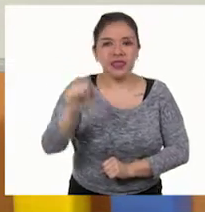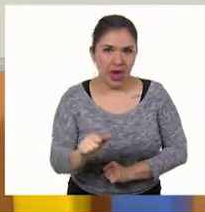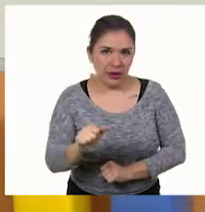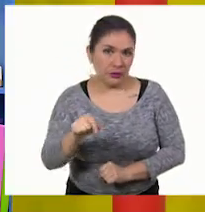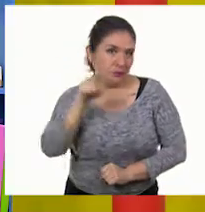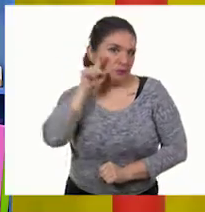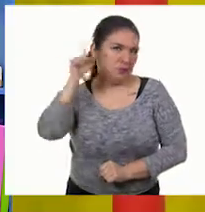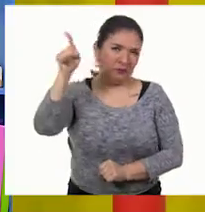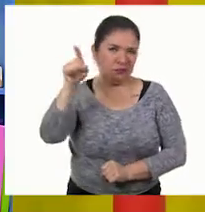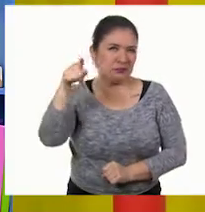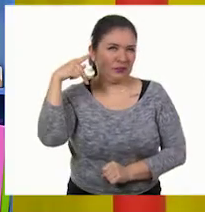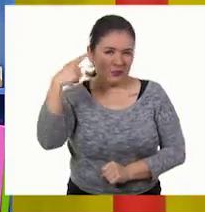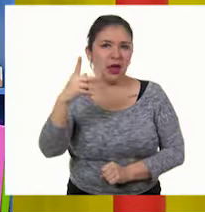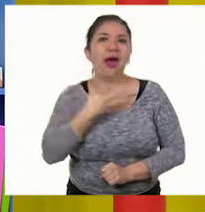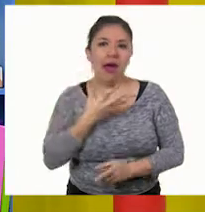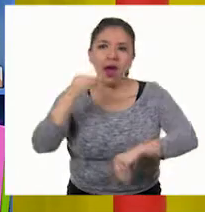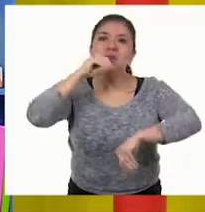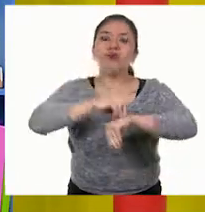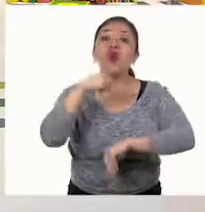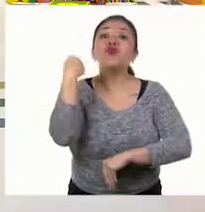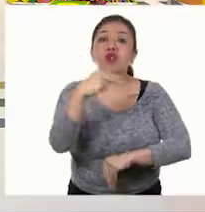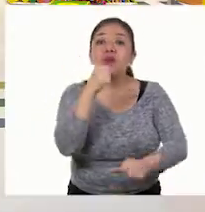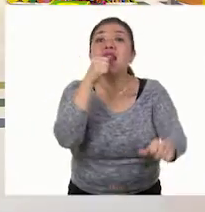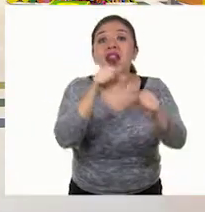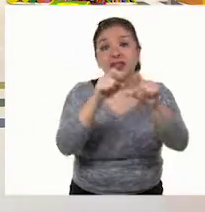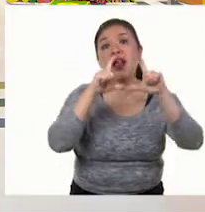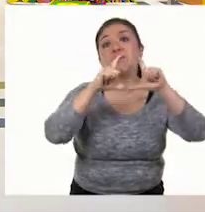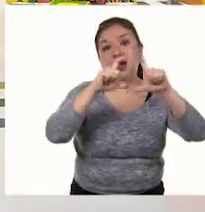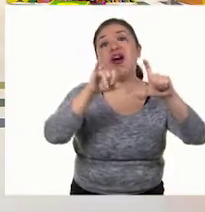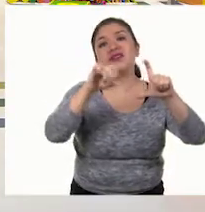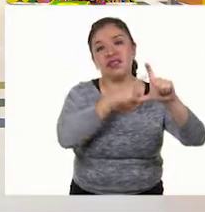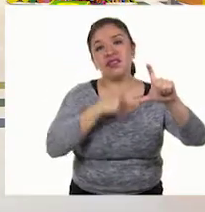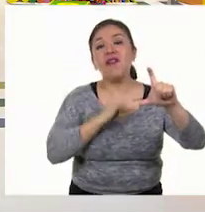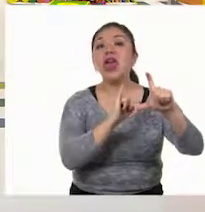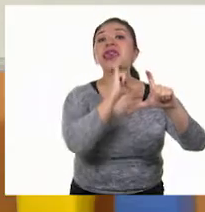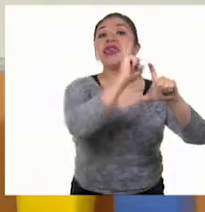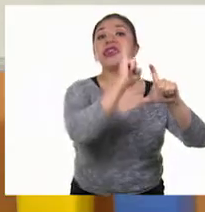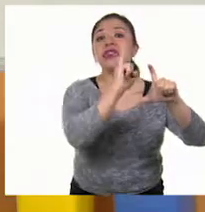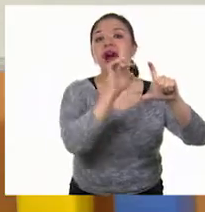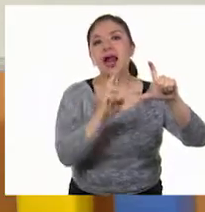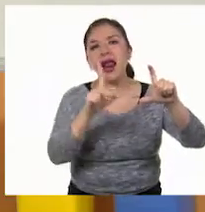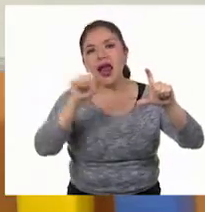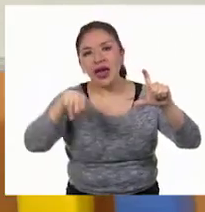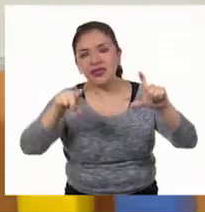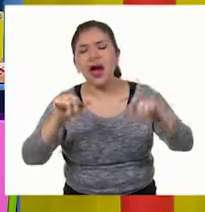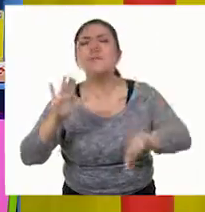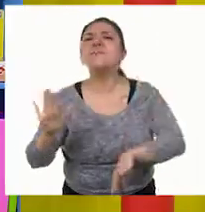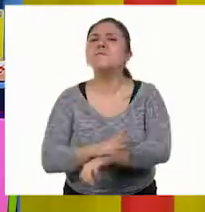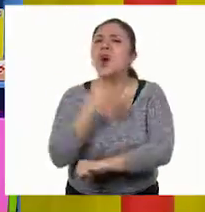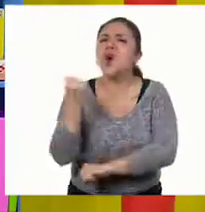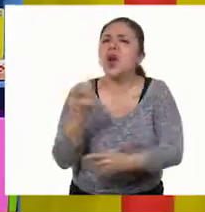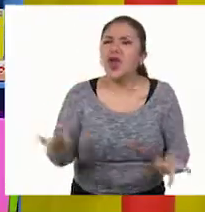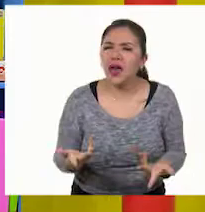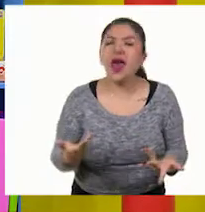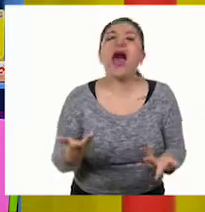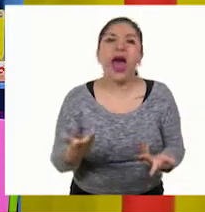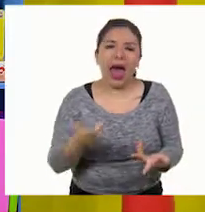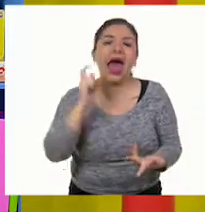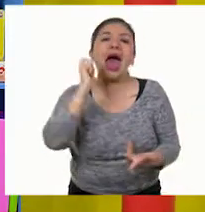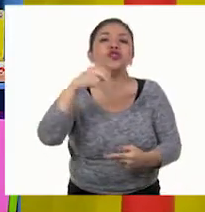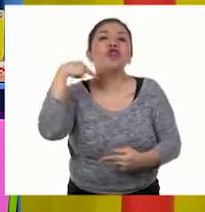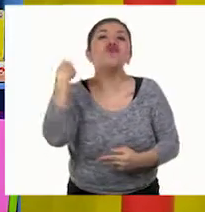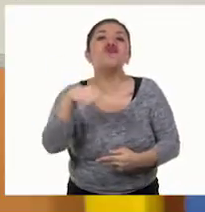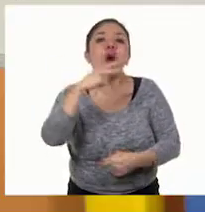Ajá, y ese sí se escribe con mayúscula. Exacto. Uh-huh. Ese sí se escribe con mayúscula. ¿Por qué, Mariana? Porque es un nombre